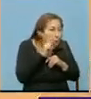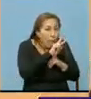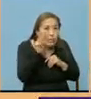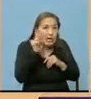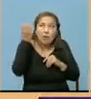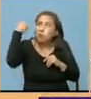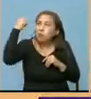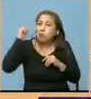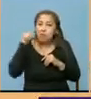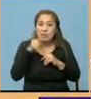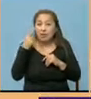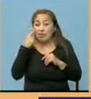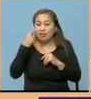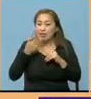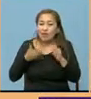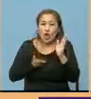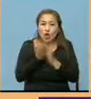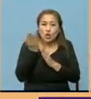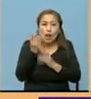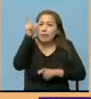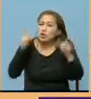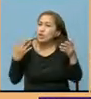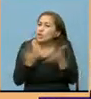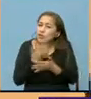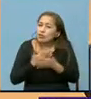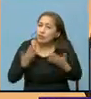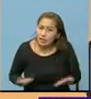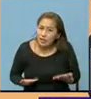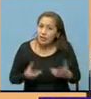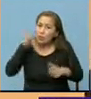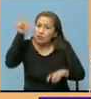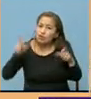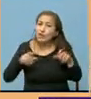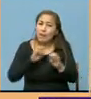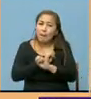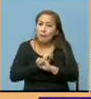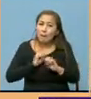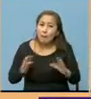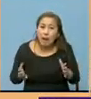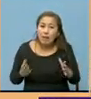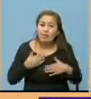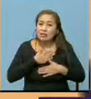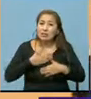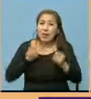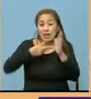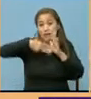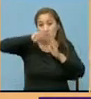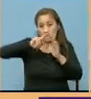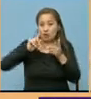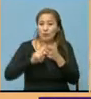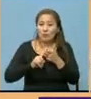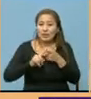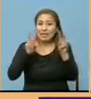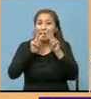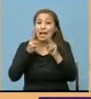del actor intendente la gente lo está pasando mal la gente lo está pasando mal con el tema de la inflación el